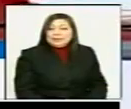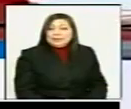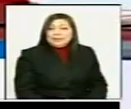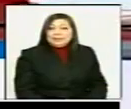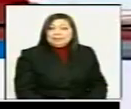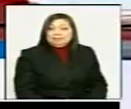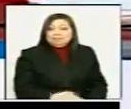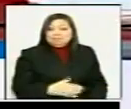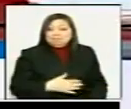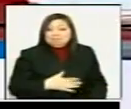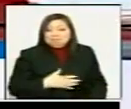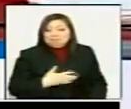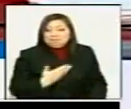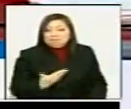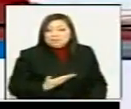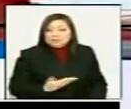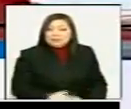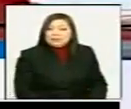puede